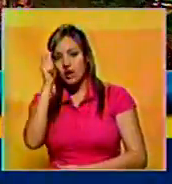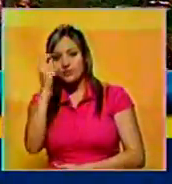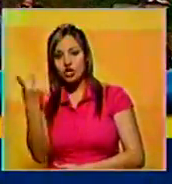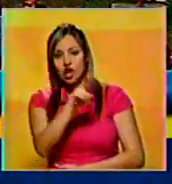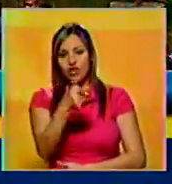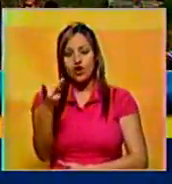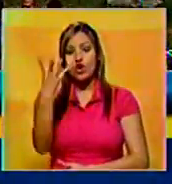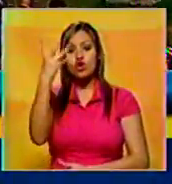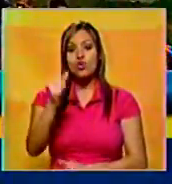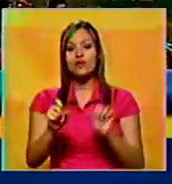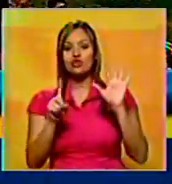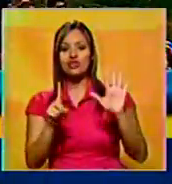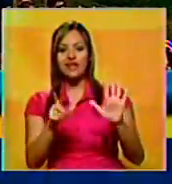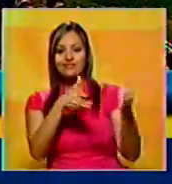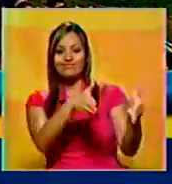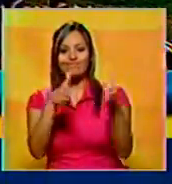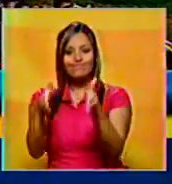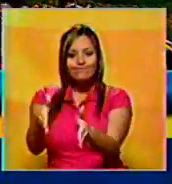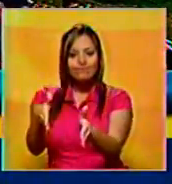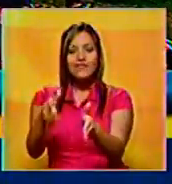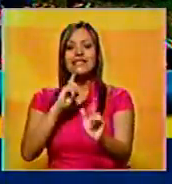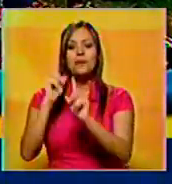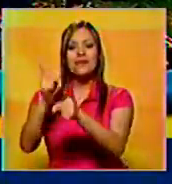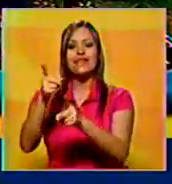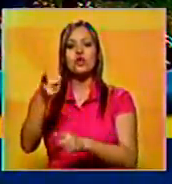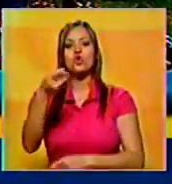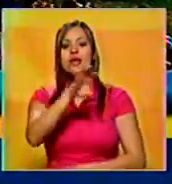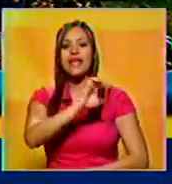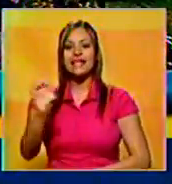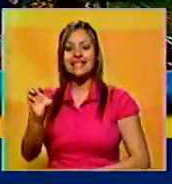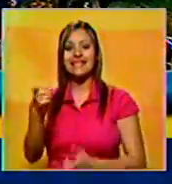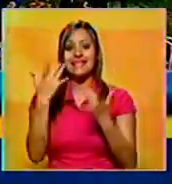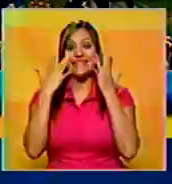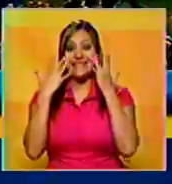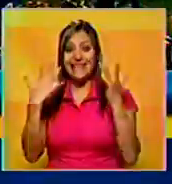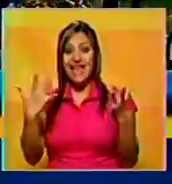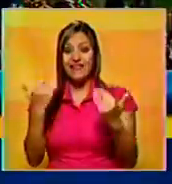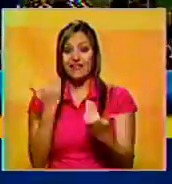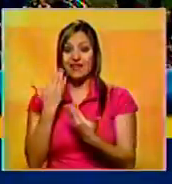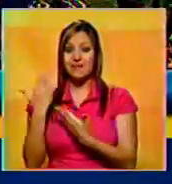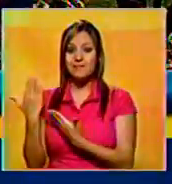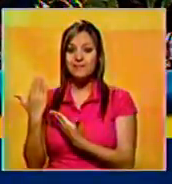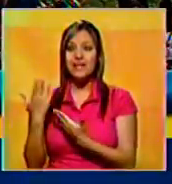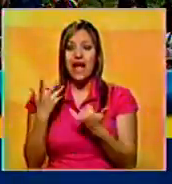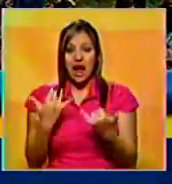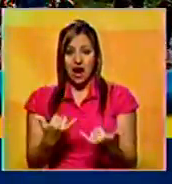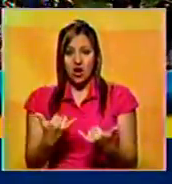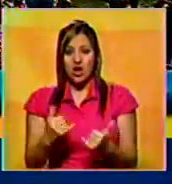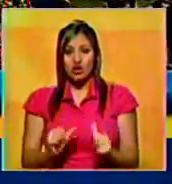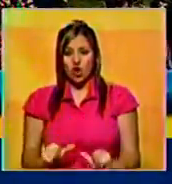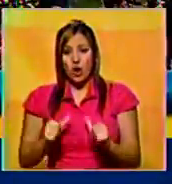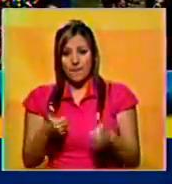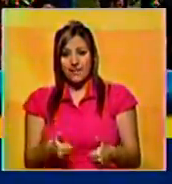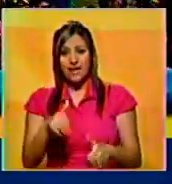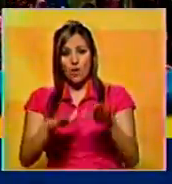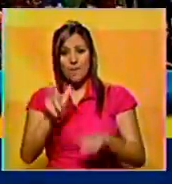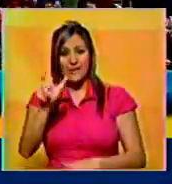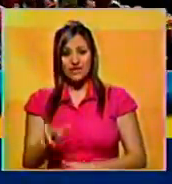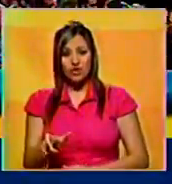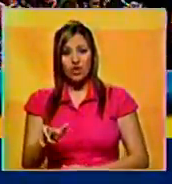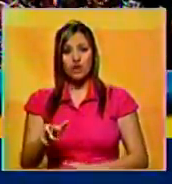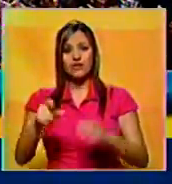la capilla número 6 de acá del Cementerio del Este. Vean ustedes las imágenes que tenemos ahora, ahí empiezan a llegar algunas personas